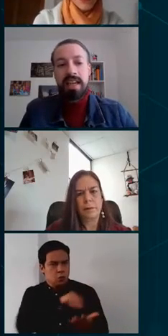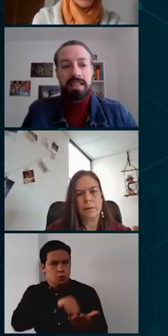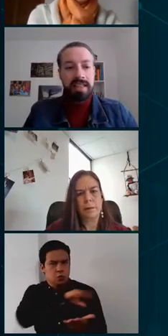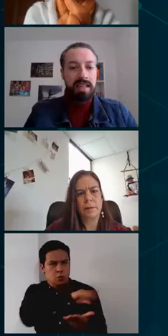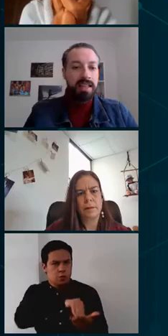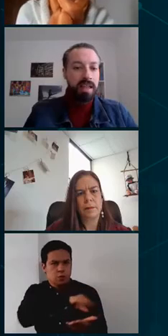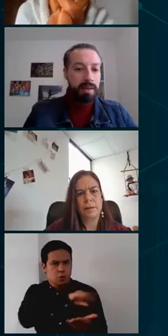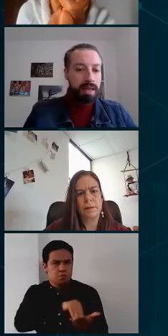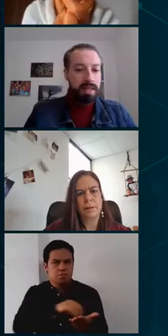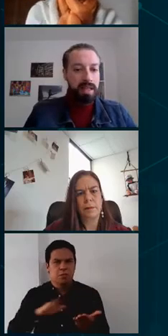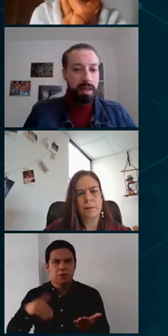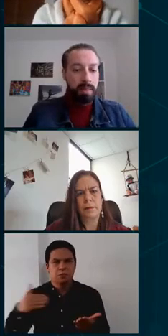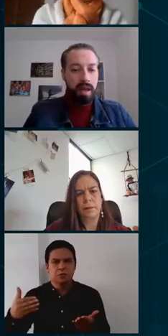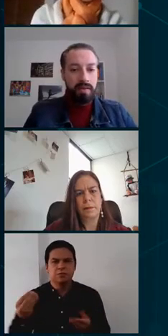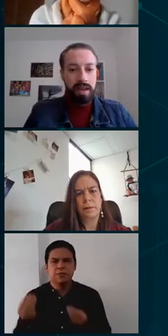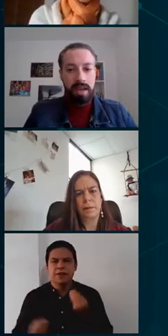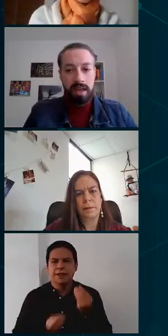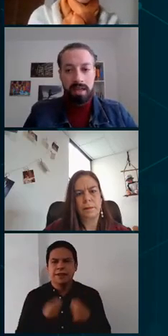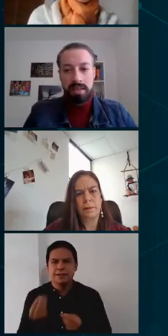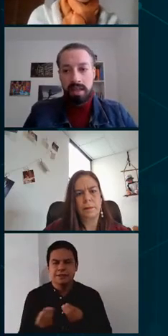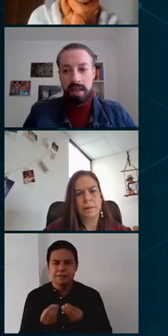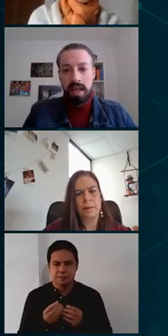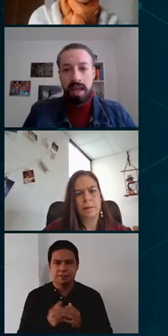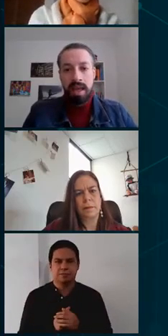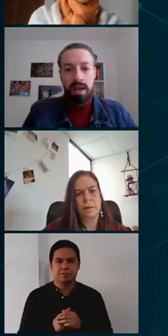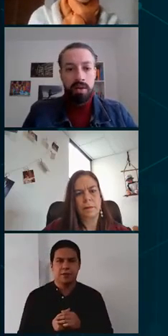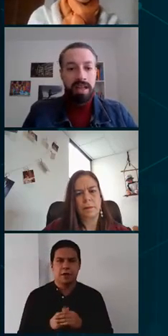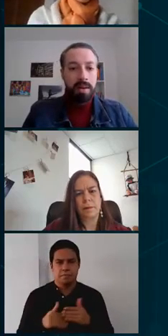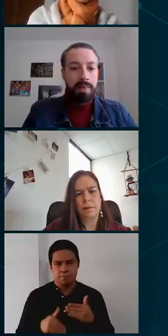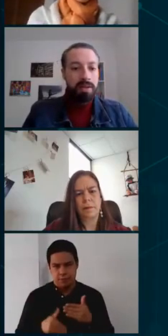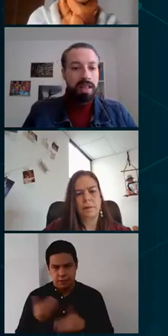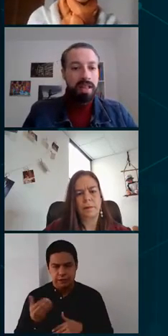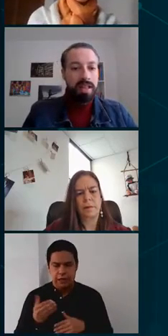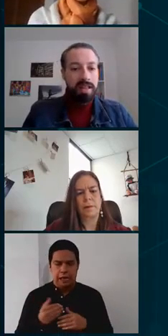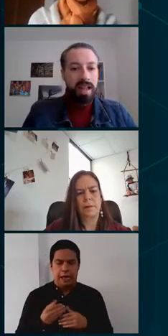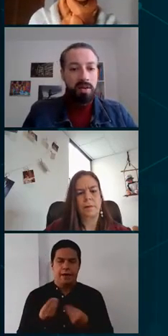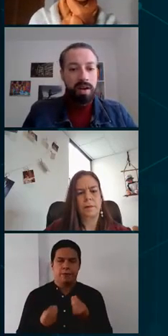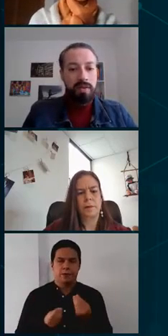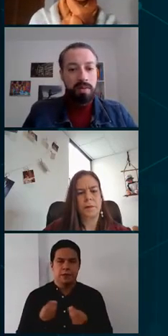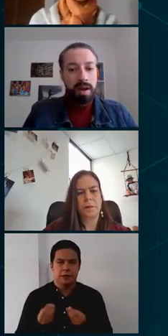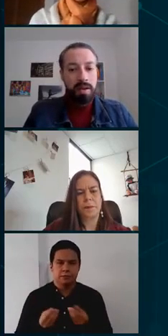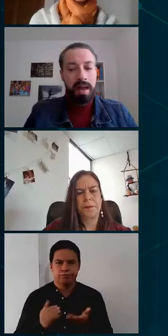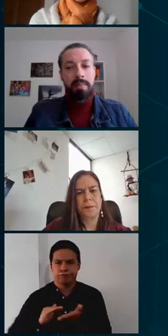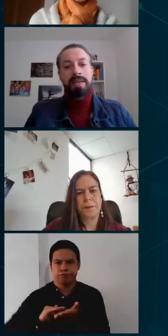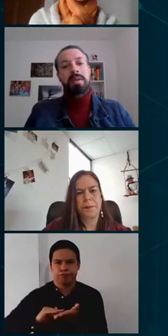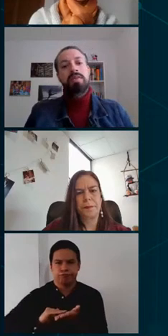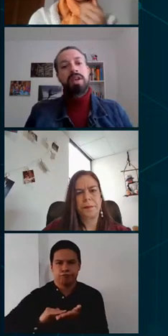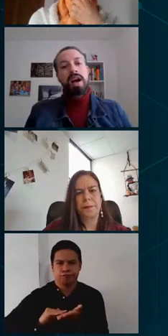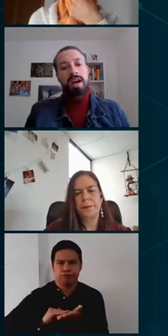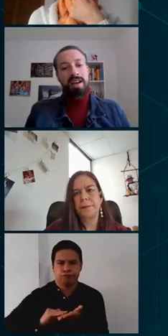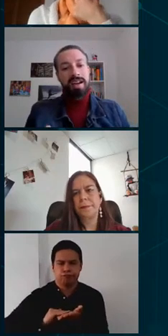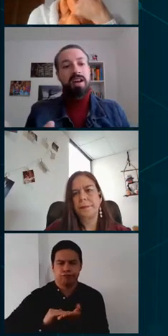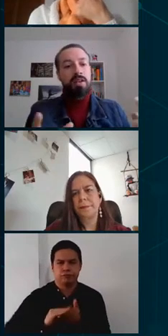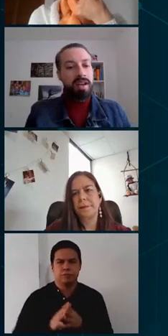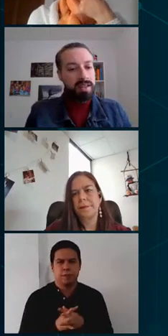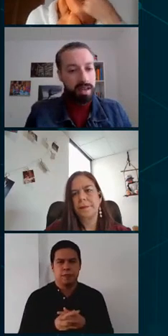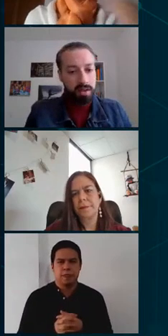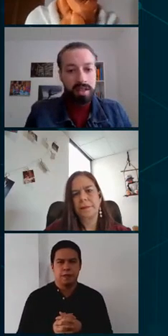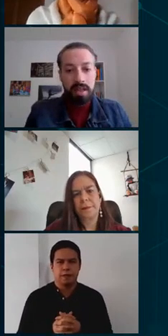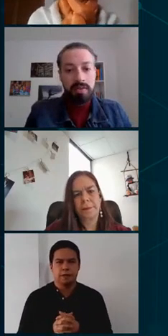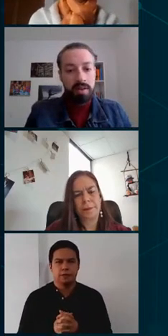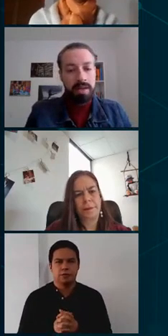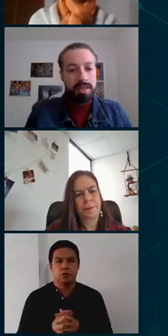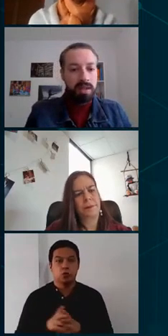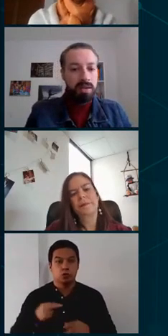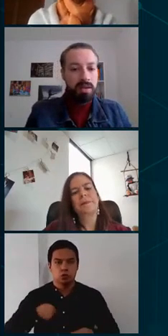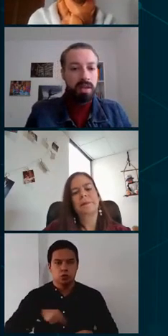entonces esta siguiente etapa, que es la etapa de definir, es una etapa donde de alguna forma empezamos a recolectar